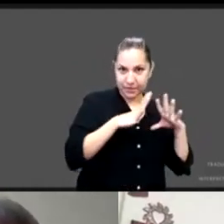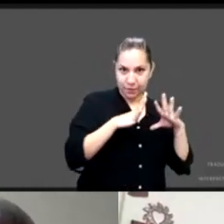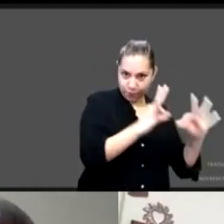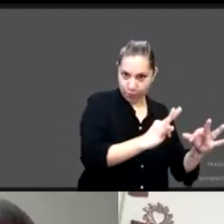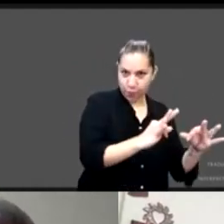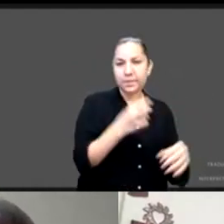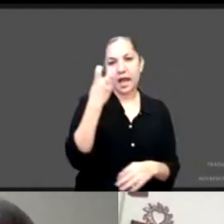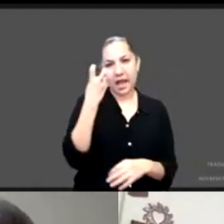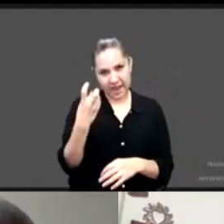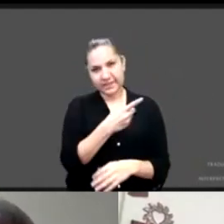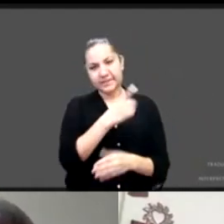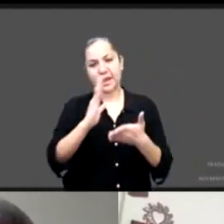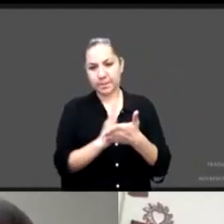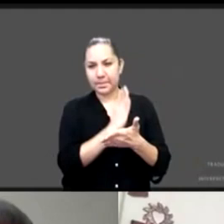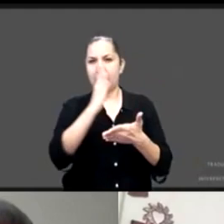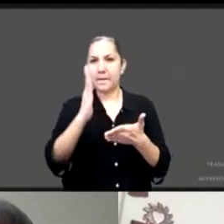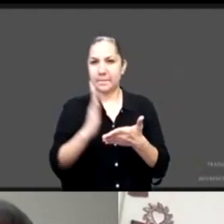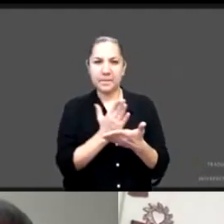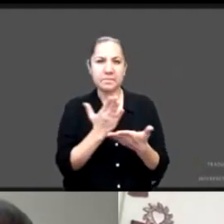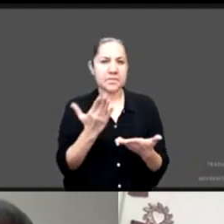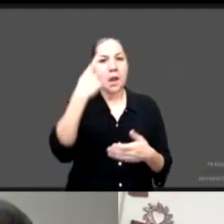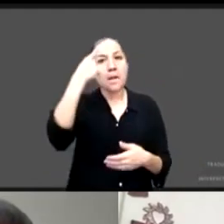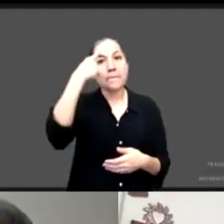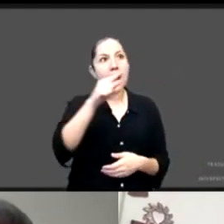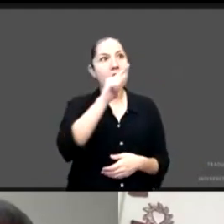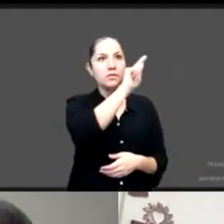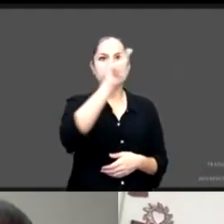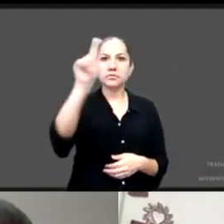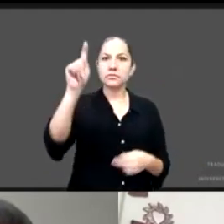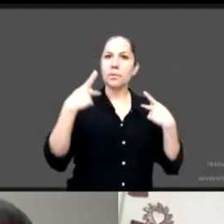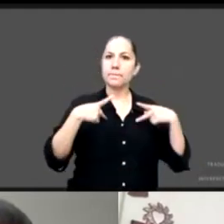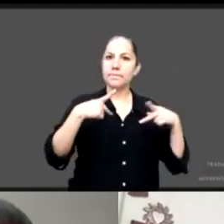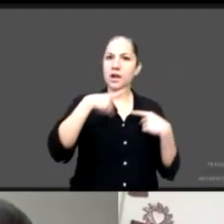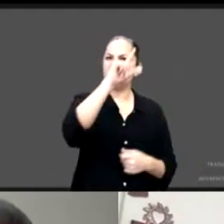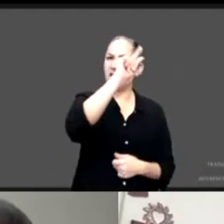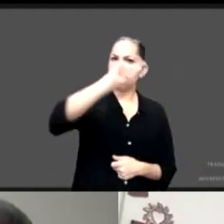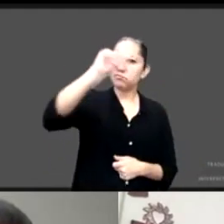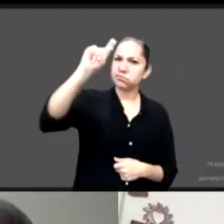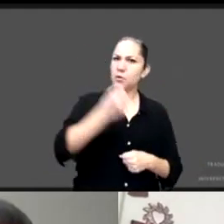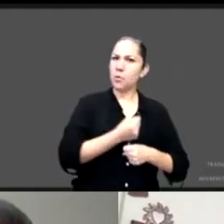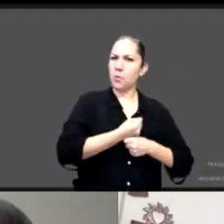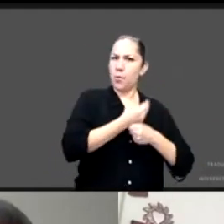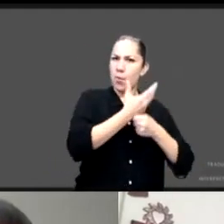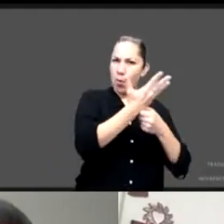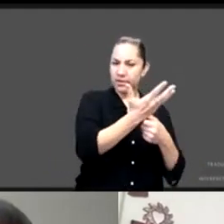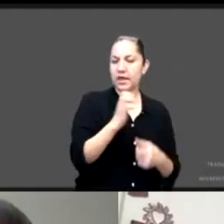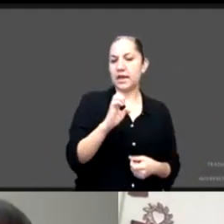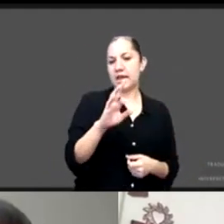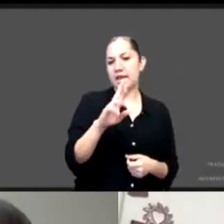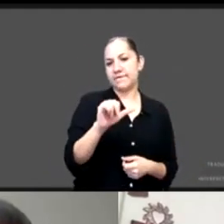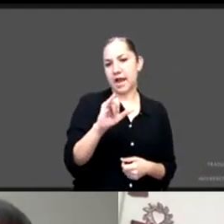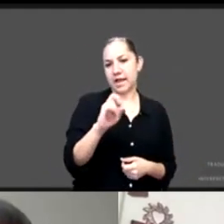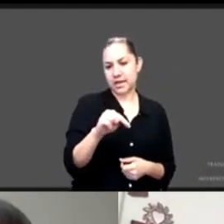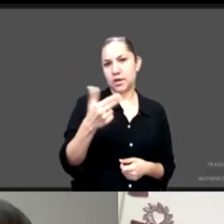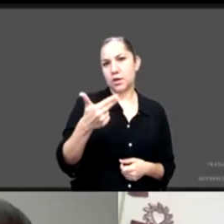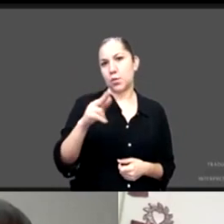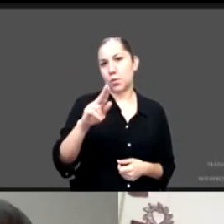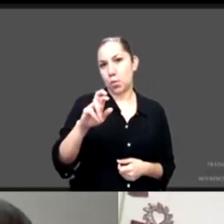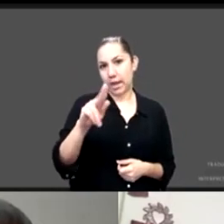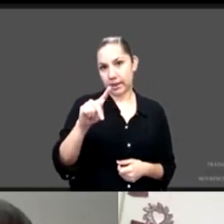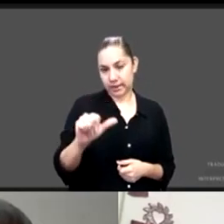llevar a los grandes poetas mexicanos. Este es el tomo de Efraín Huerta, un homenaje que se hace a Efraín Huerta.